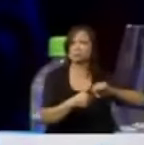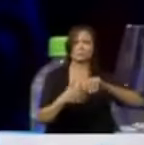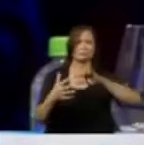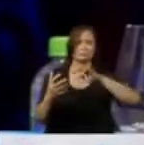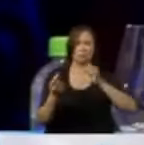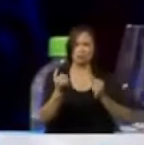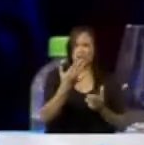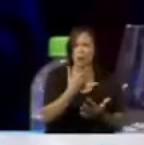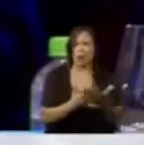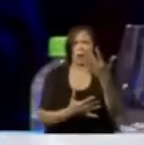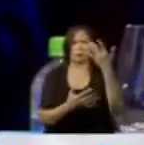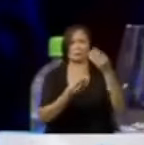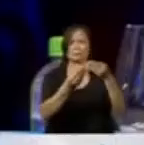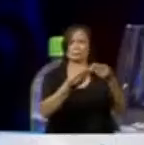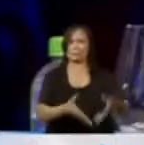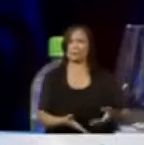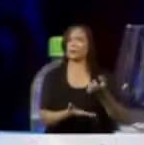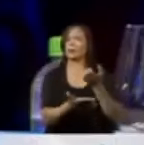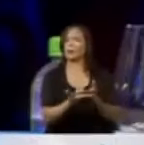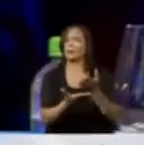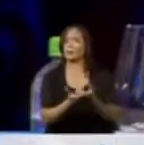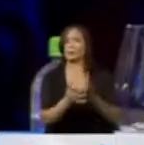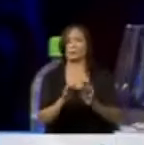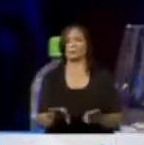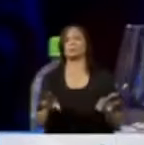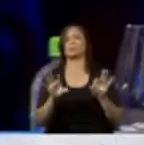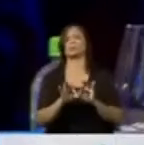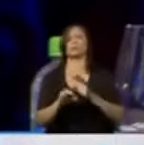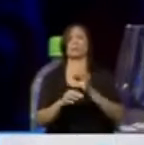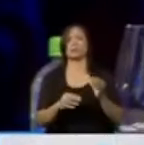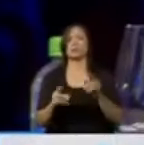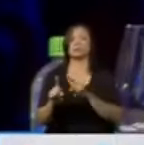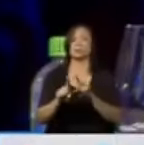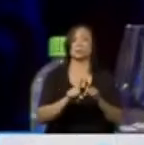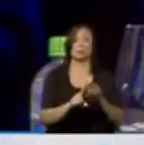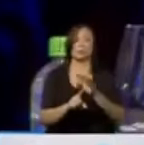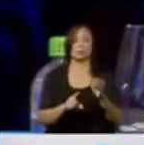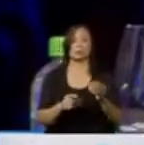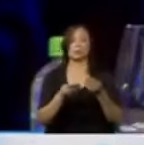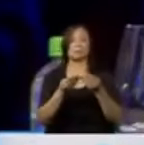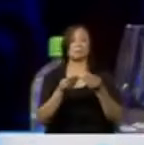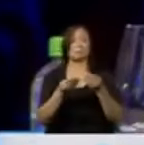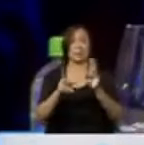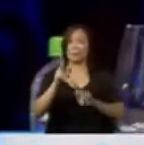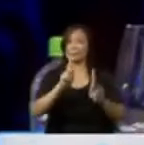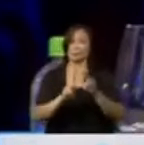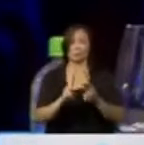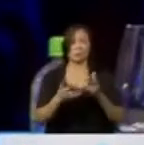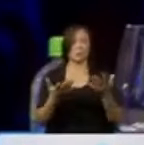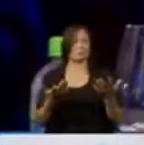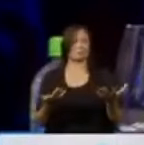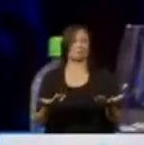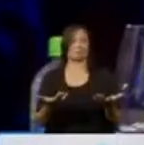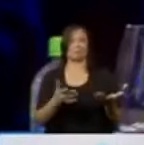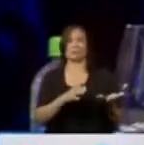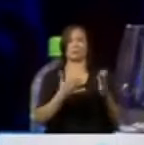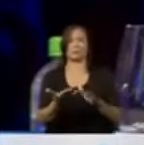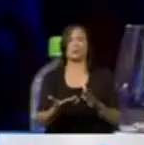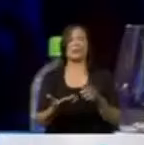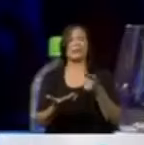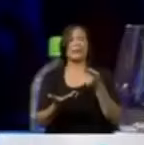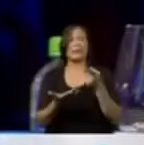y que han generado pérdidas económicas importantes, ni hablar de las pérdidas humanas irrecuperables.